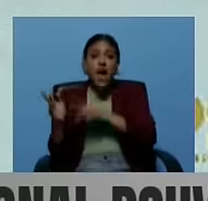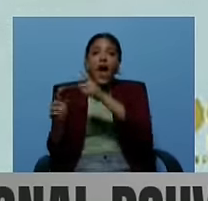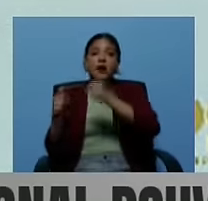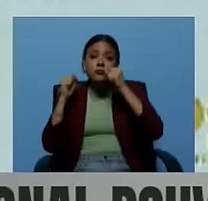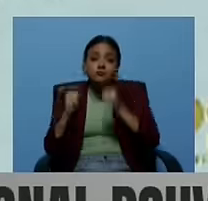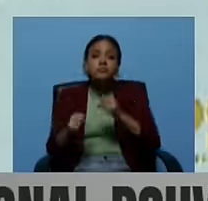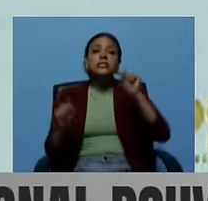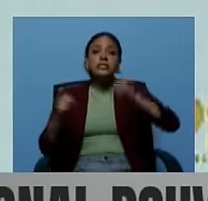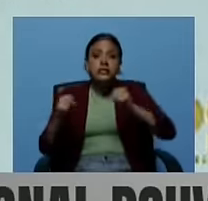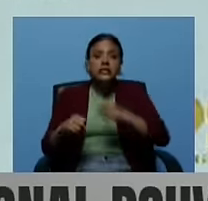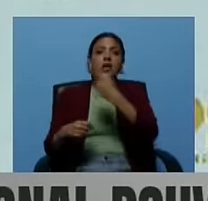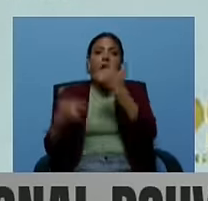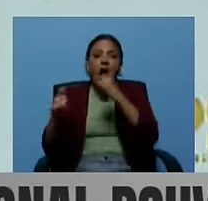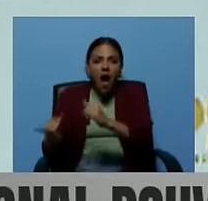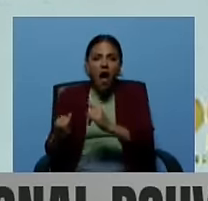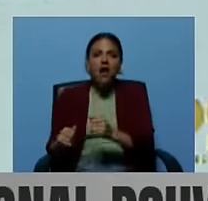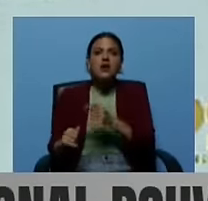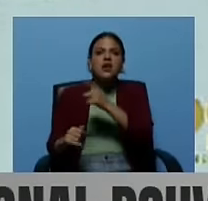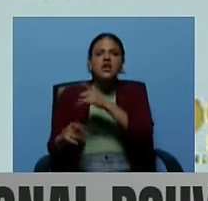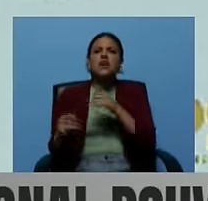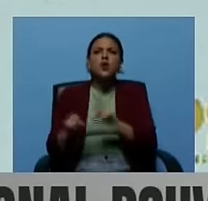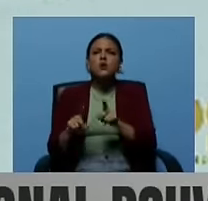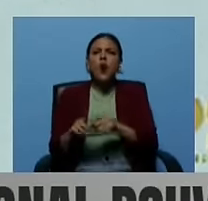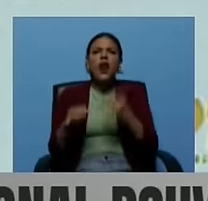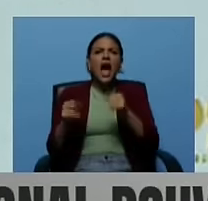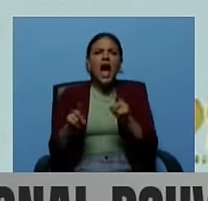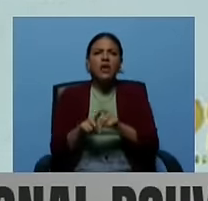tiene recursos y muy mala intención.